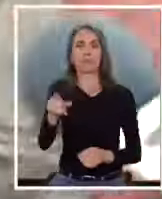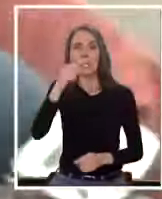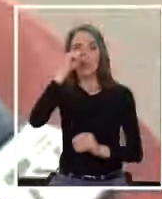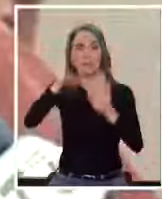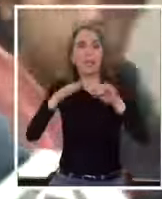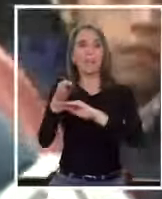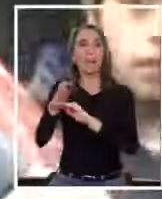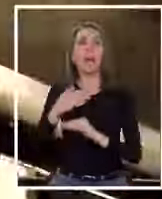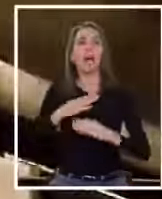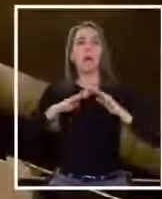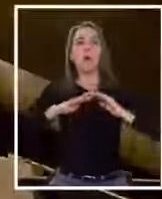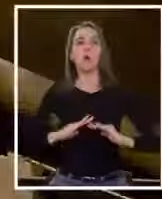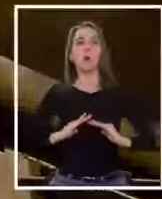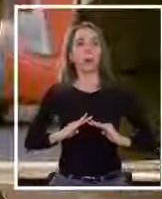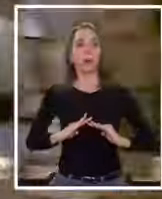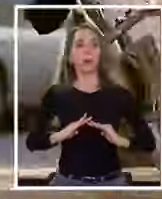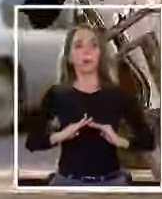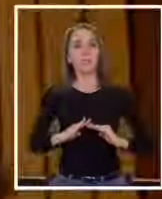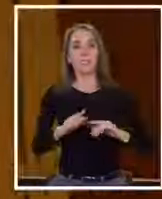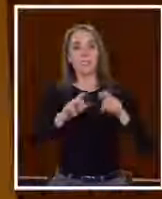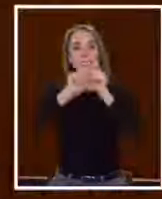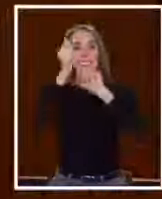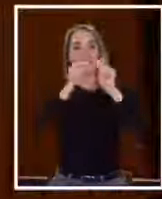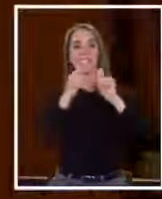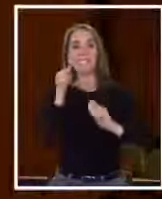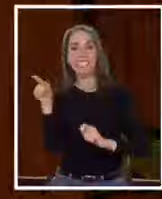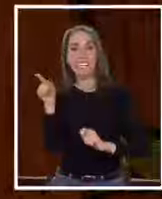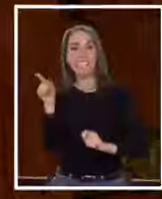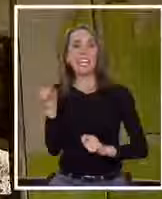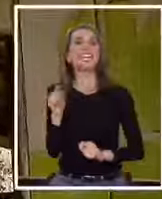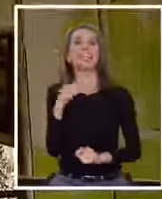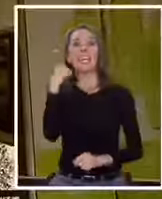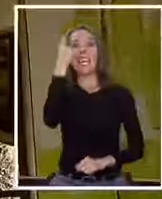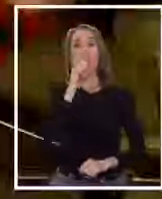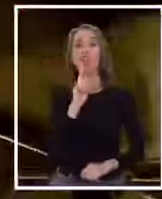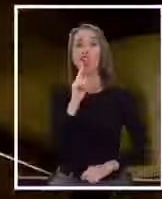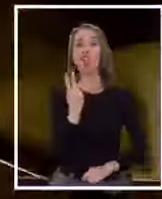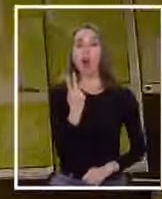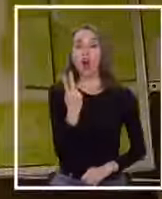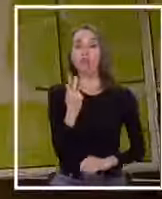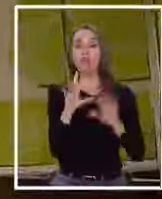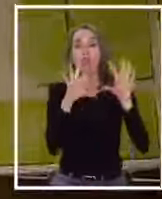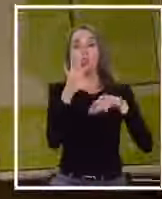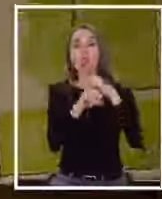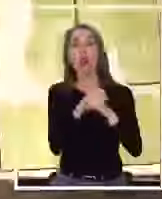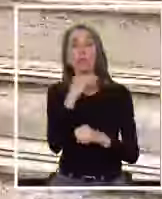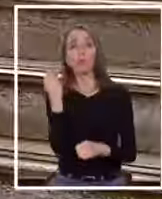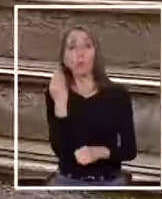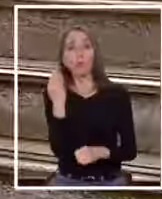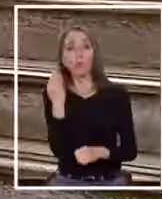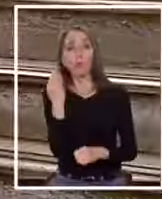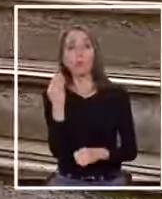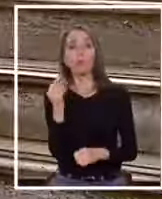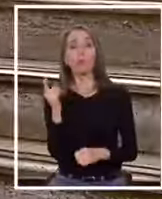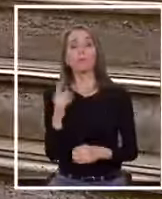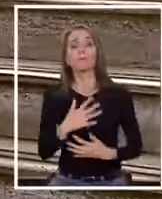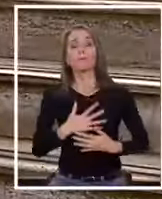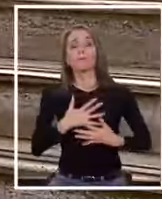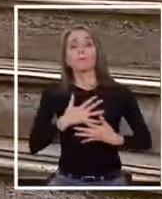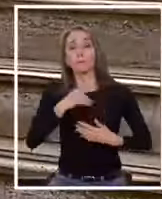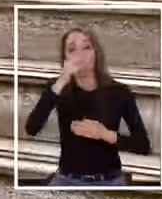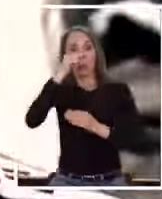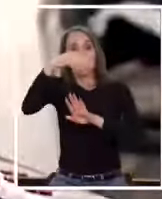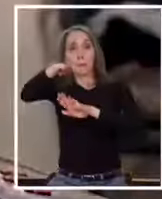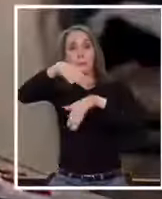ahora? Alivio. Y es la entrada que hubiese querido este doble a quien para los 10 años del fallecimiento vimos vivir la pasión por